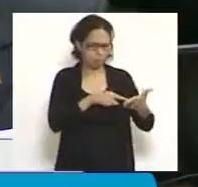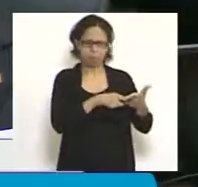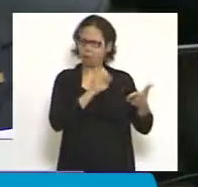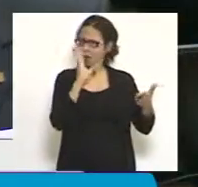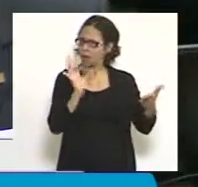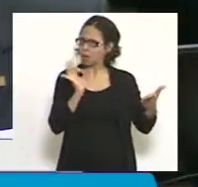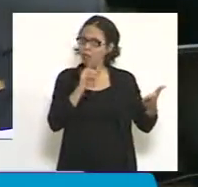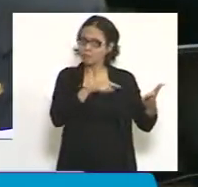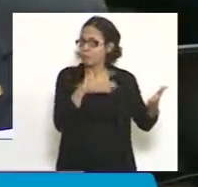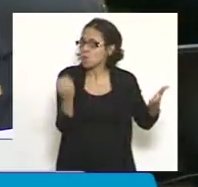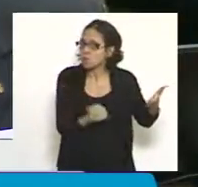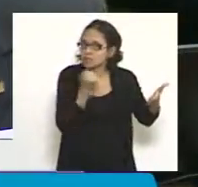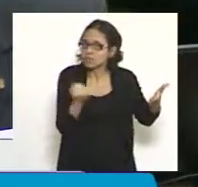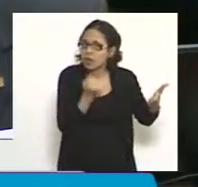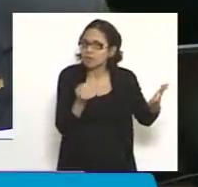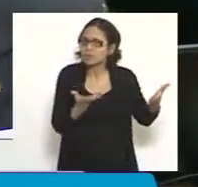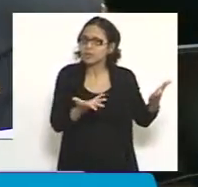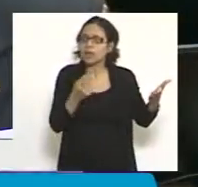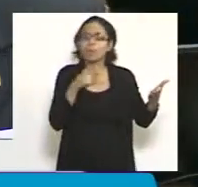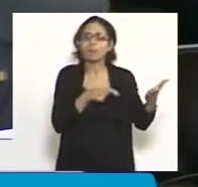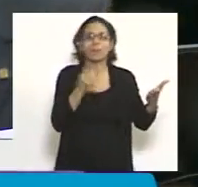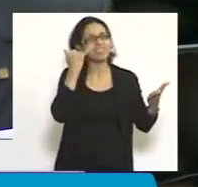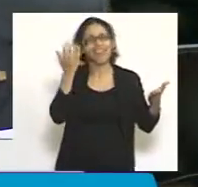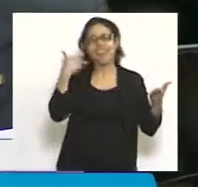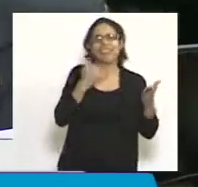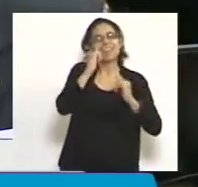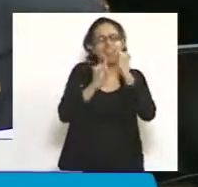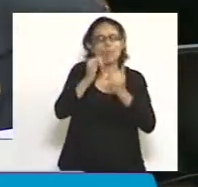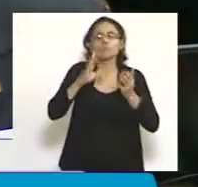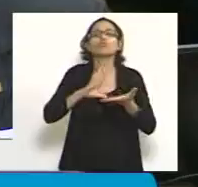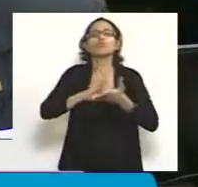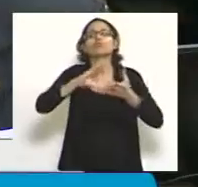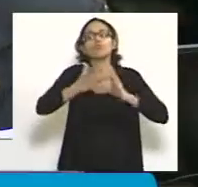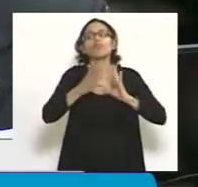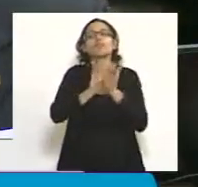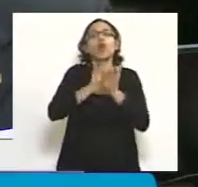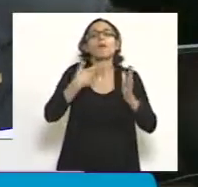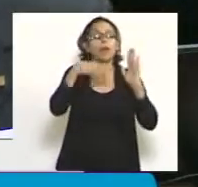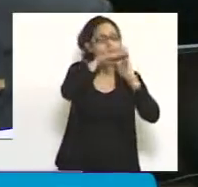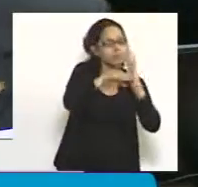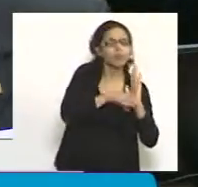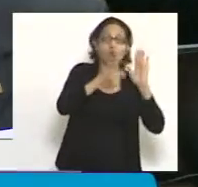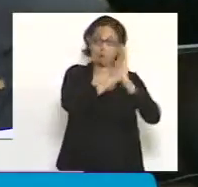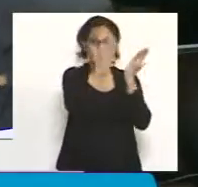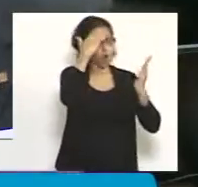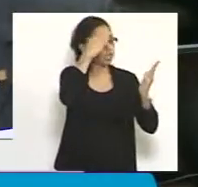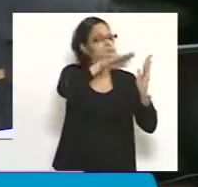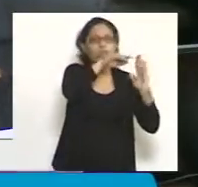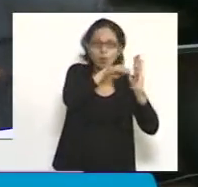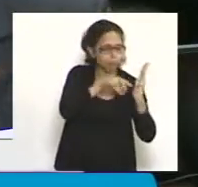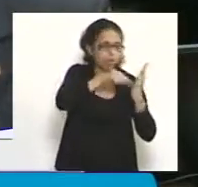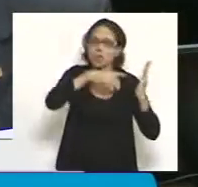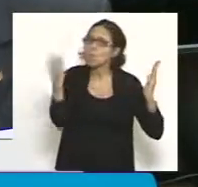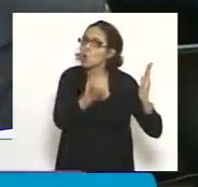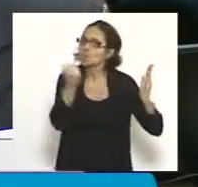vital, porque lo ya dicho aquí es muy claro del procedimiento que establece la Constitución. La idoneidad es un